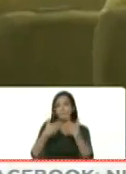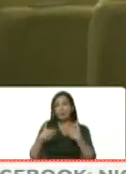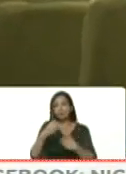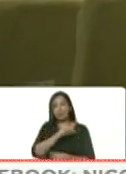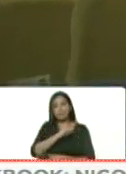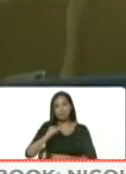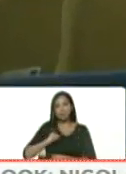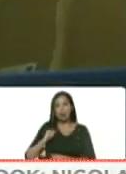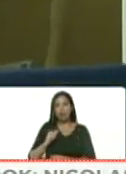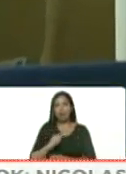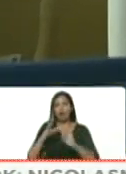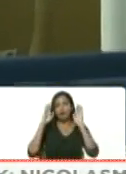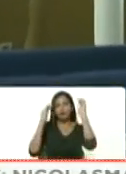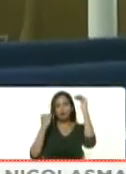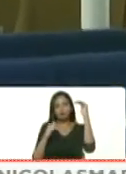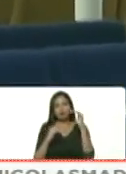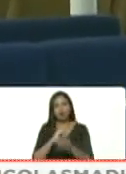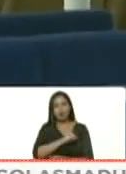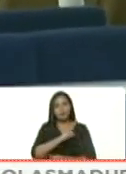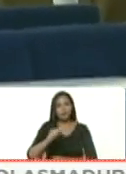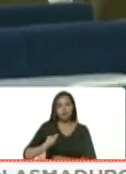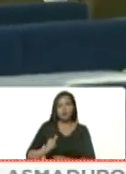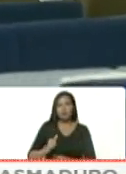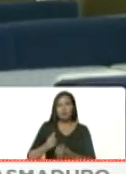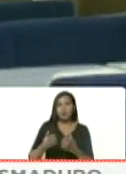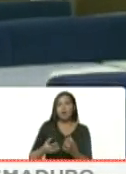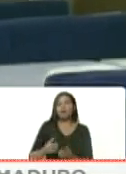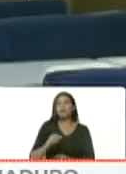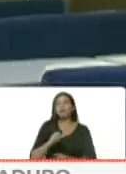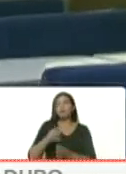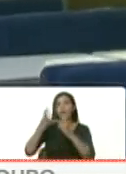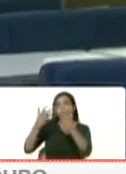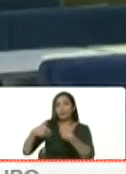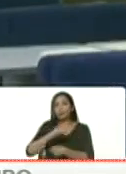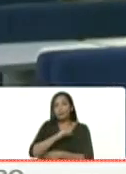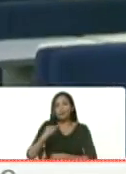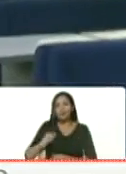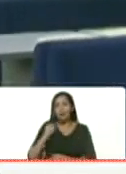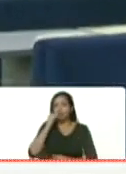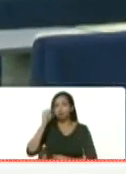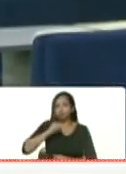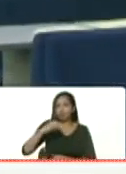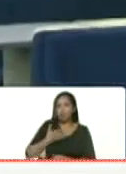privada. Atención, empresarios privados, fíjense cómo funcionan bien las cosas.